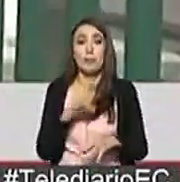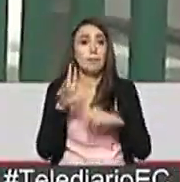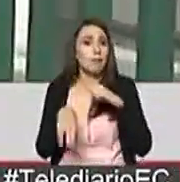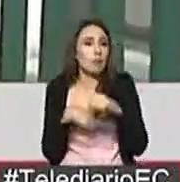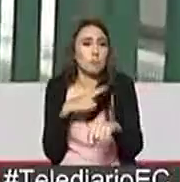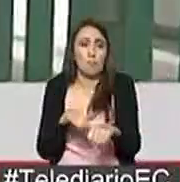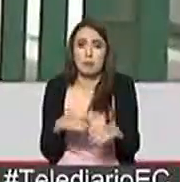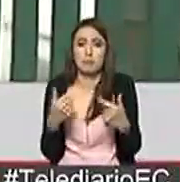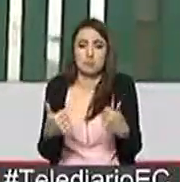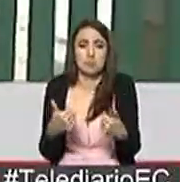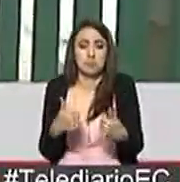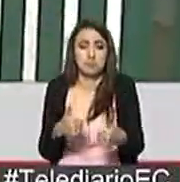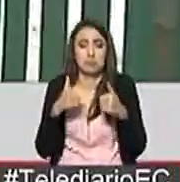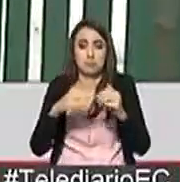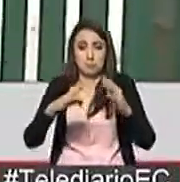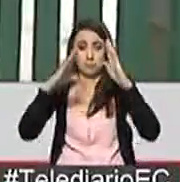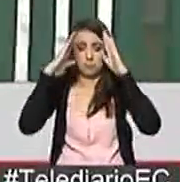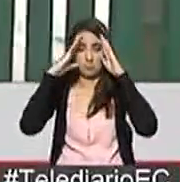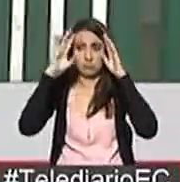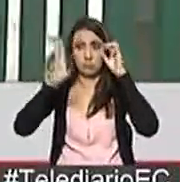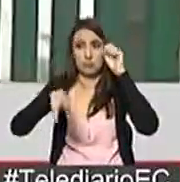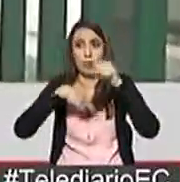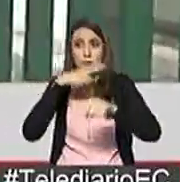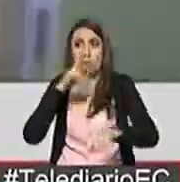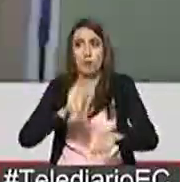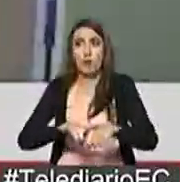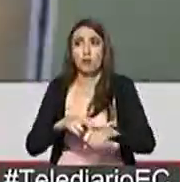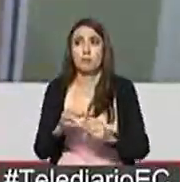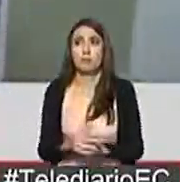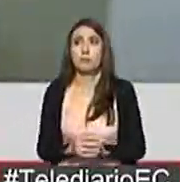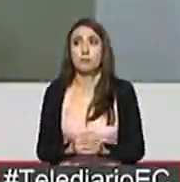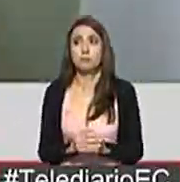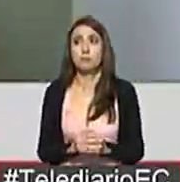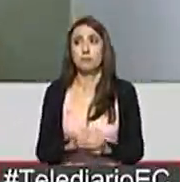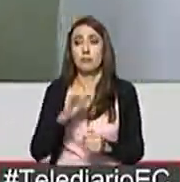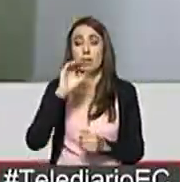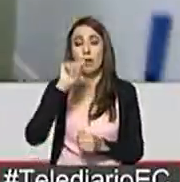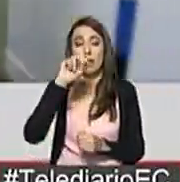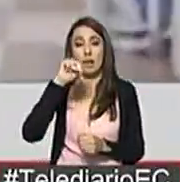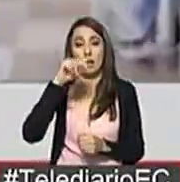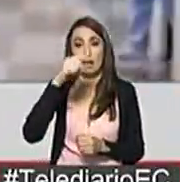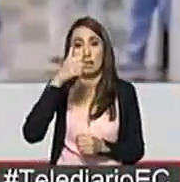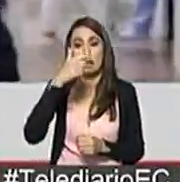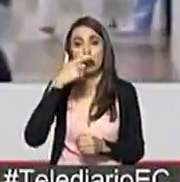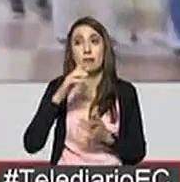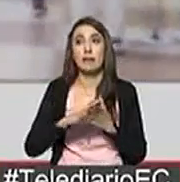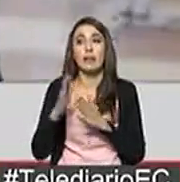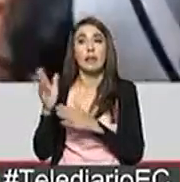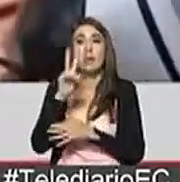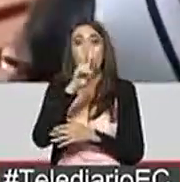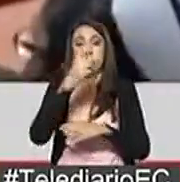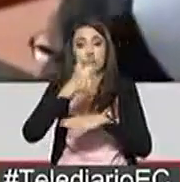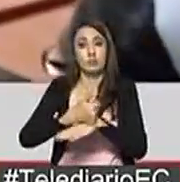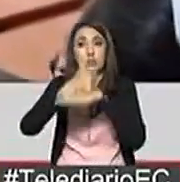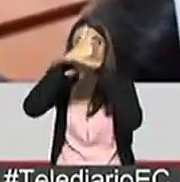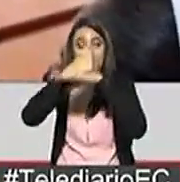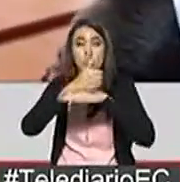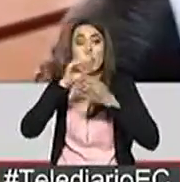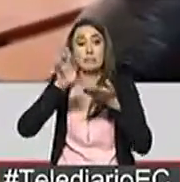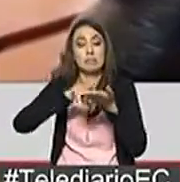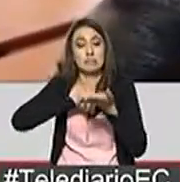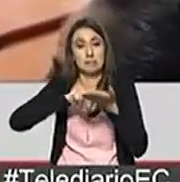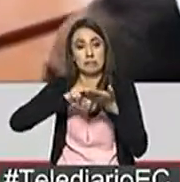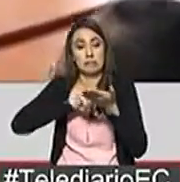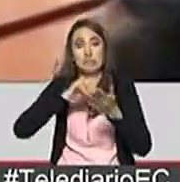Normal, todo está normal, hasta que no, a pesar del conocimiento que pasó con el director. Ángel Loja y el director provincial de la institución se reunieron con galenos del hospital